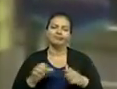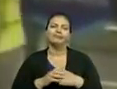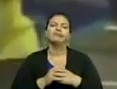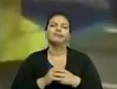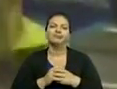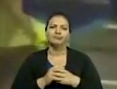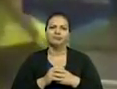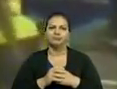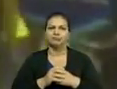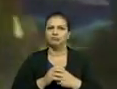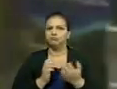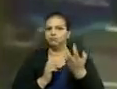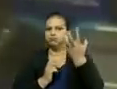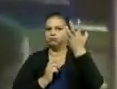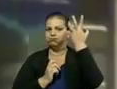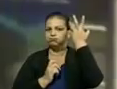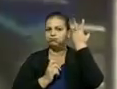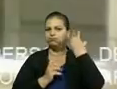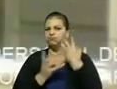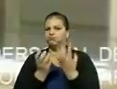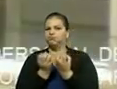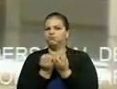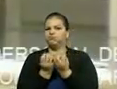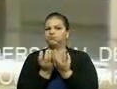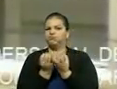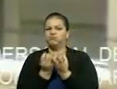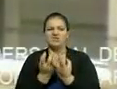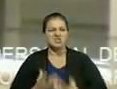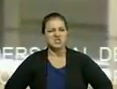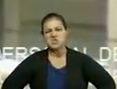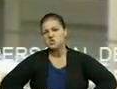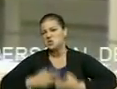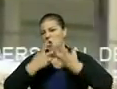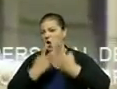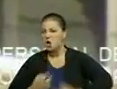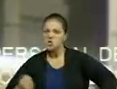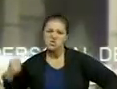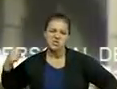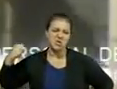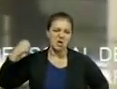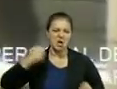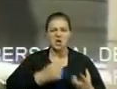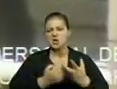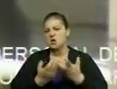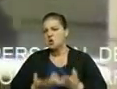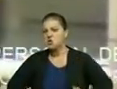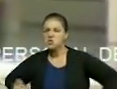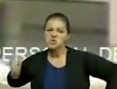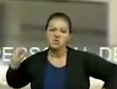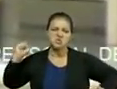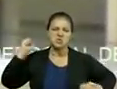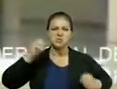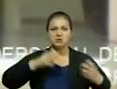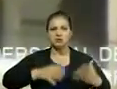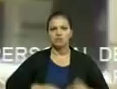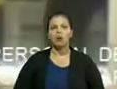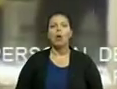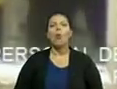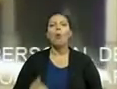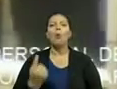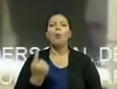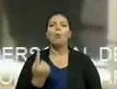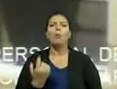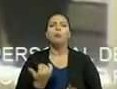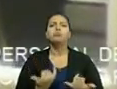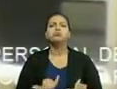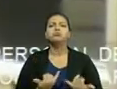unas turbas, ahora no cuatro, hubo, vea, esto tres, fue cuatro. La parada de la Metrovía justamente, ¿no? Ahí está, se da cuenta, es uno. Y los demás más bien lo cogen